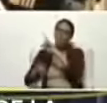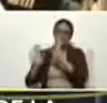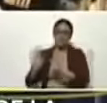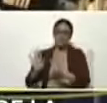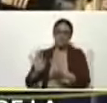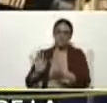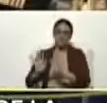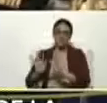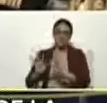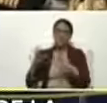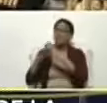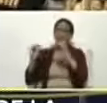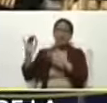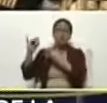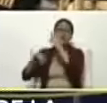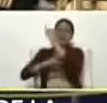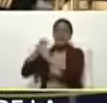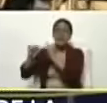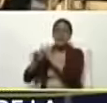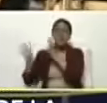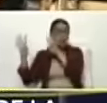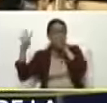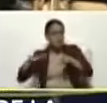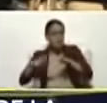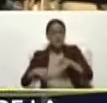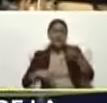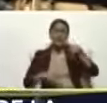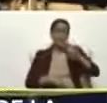lo decimos a la ExxonMobil